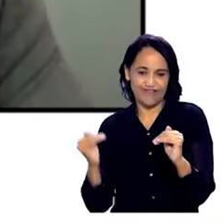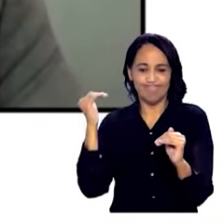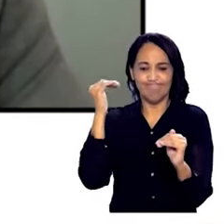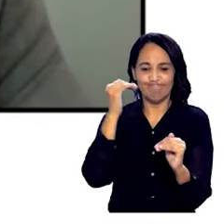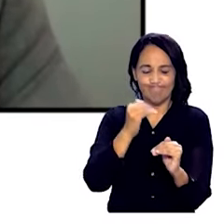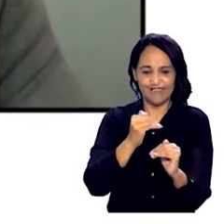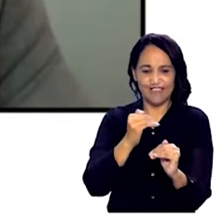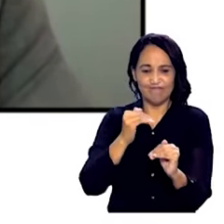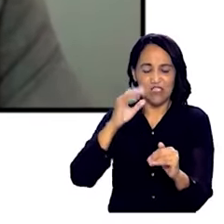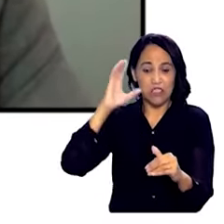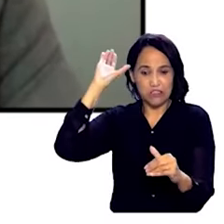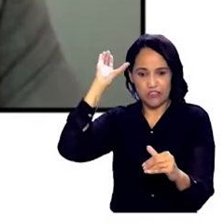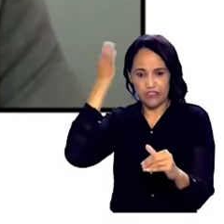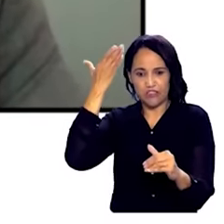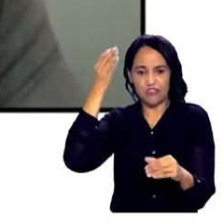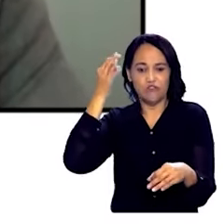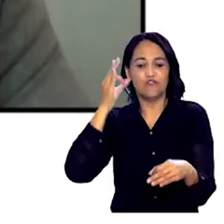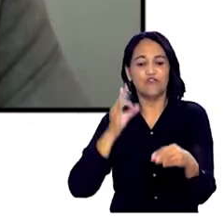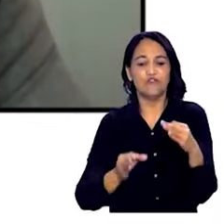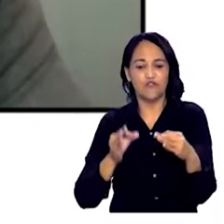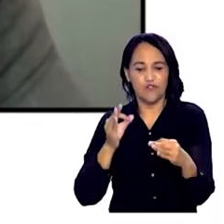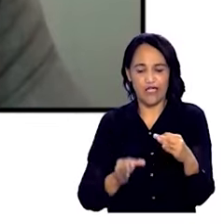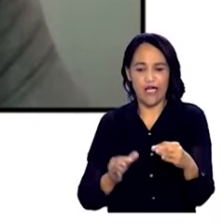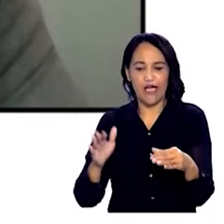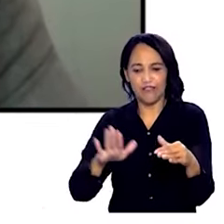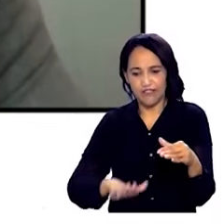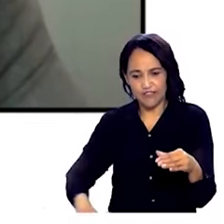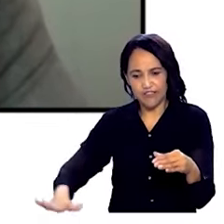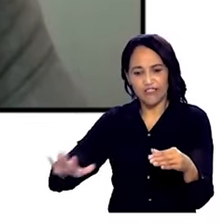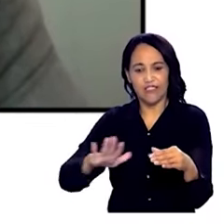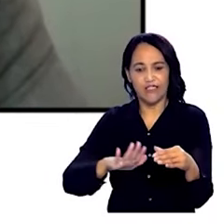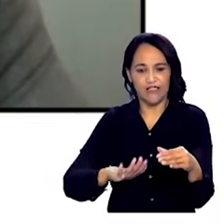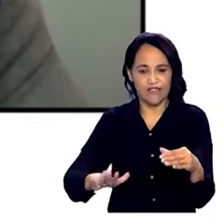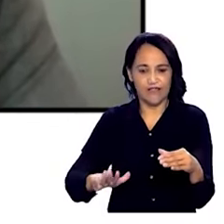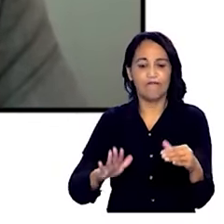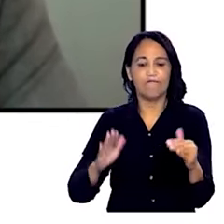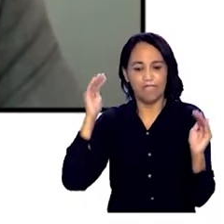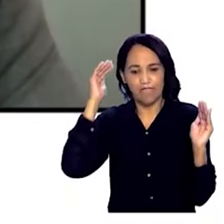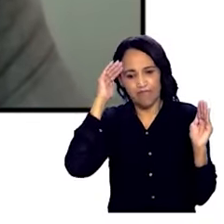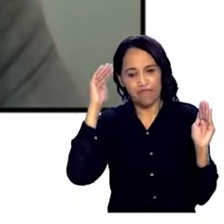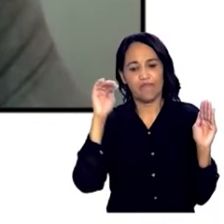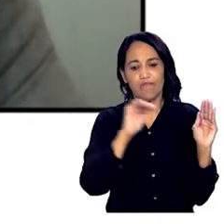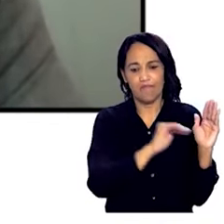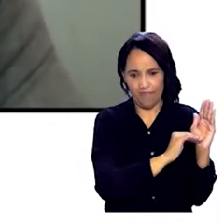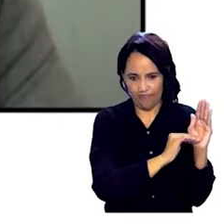Mari programa tantos incluso invitados extranjeros